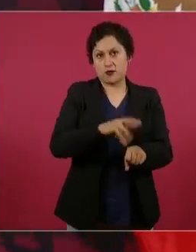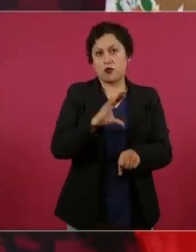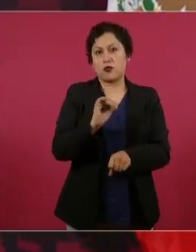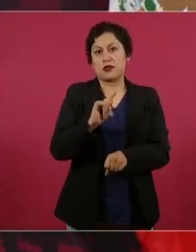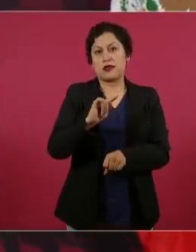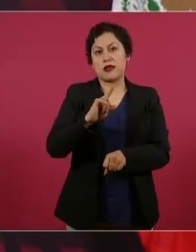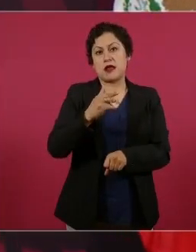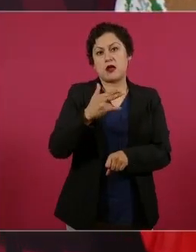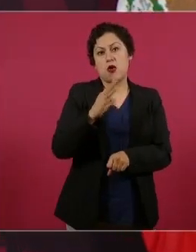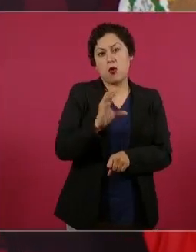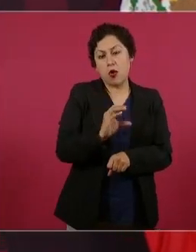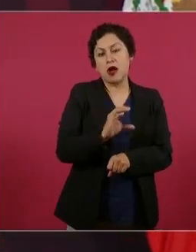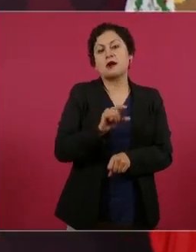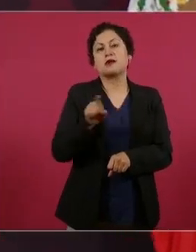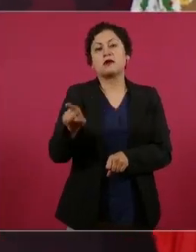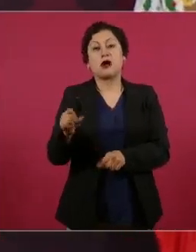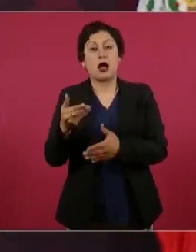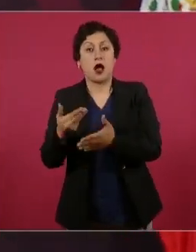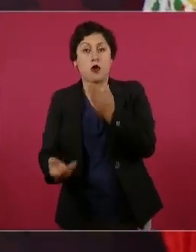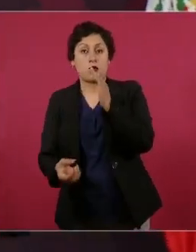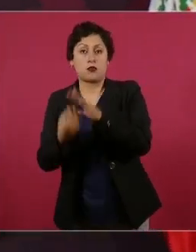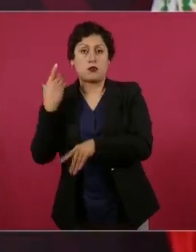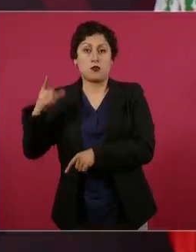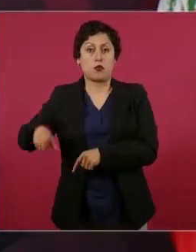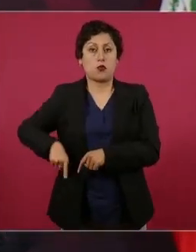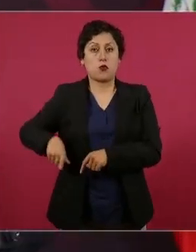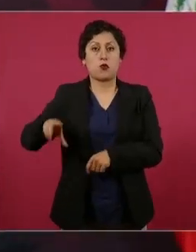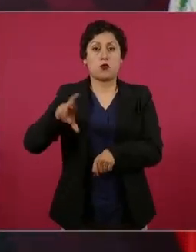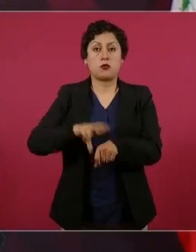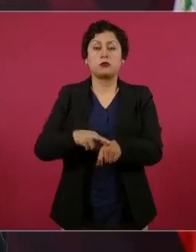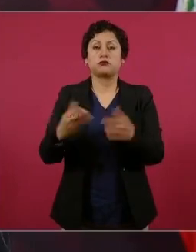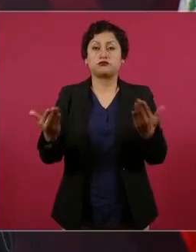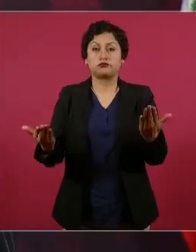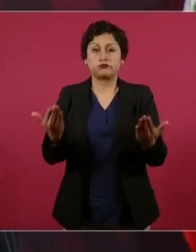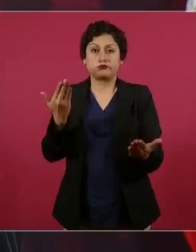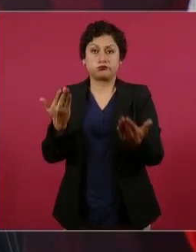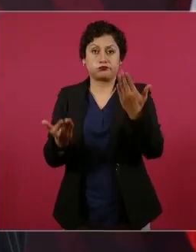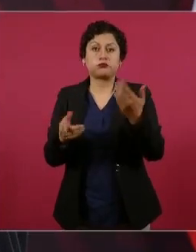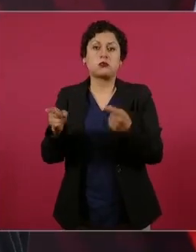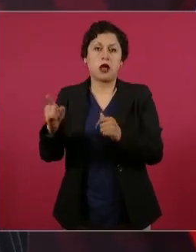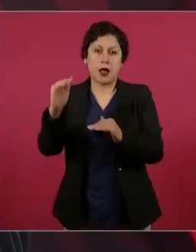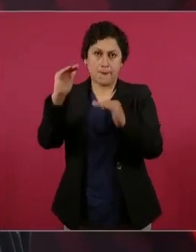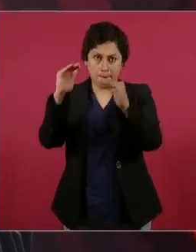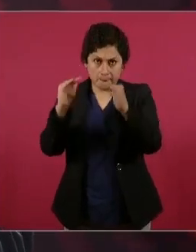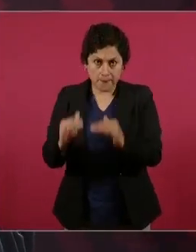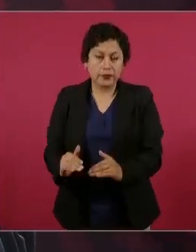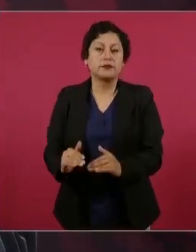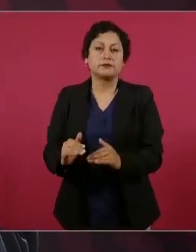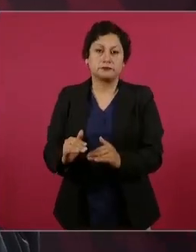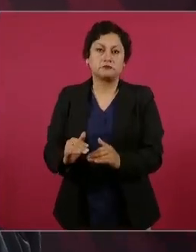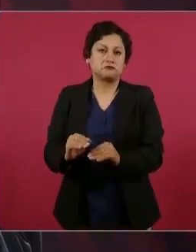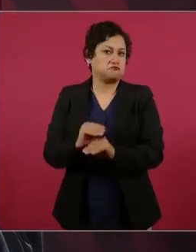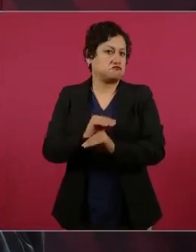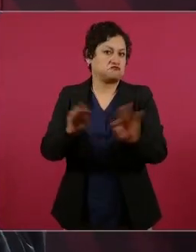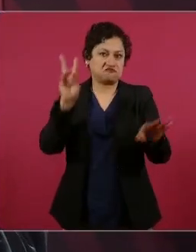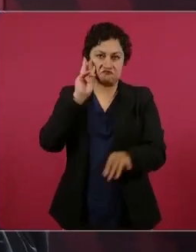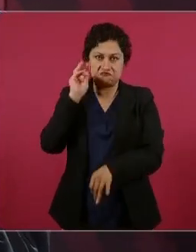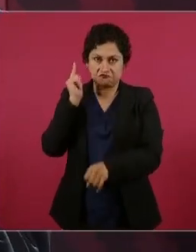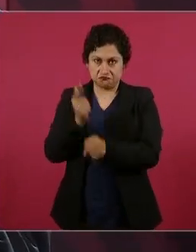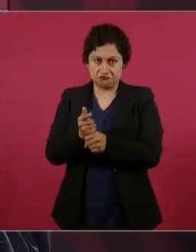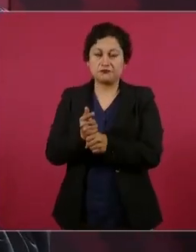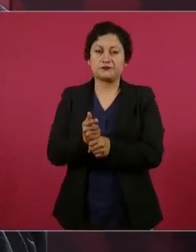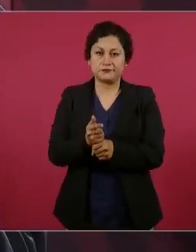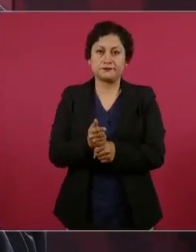Entonces, notorio